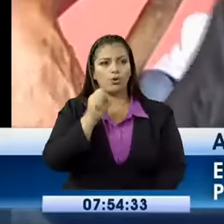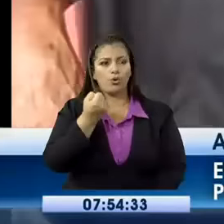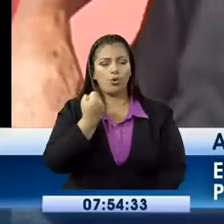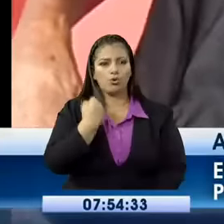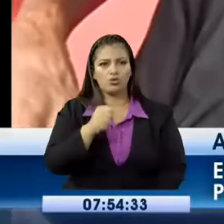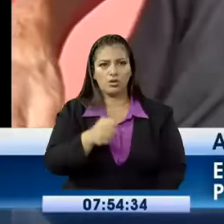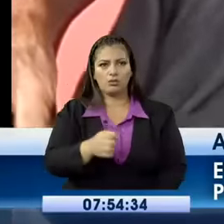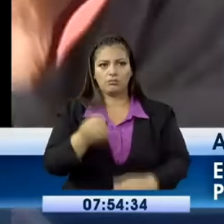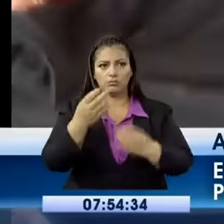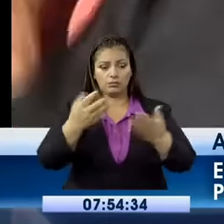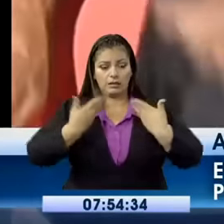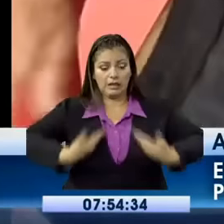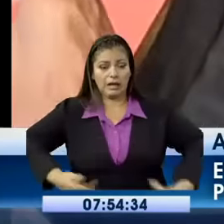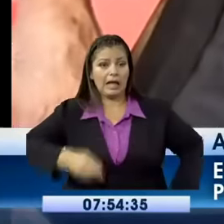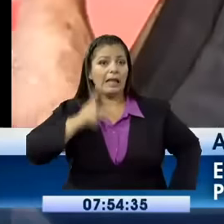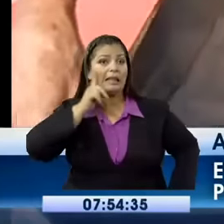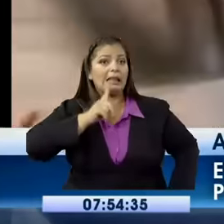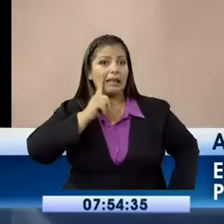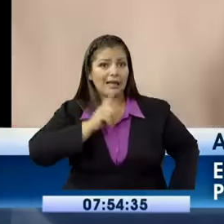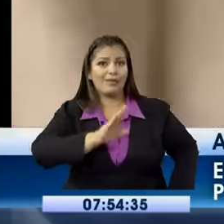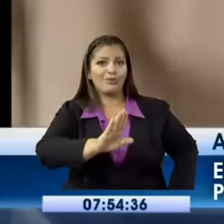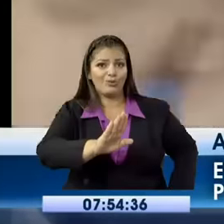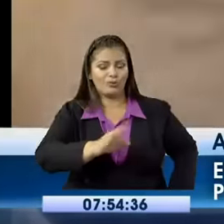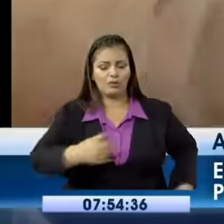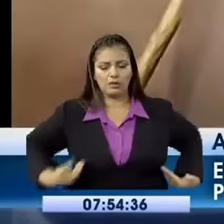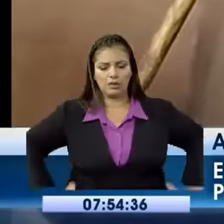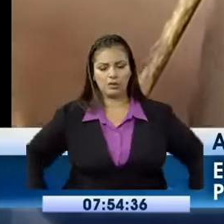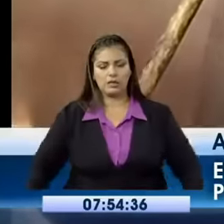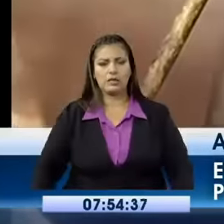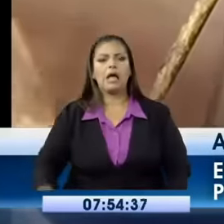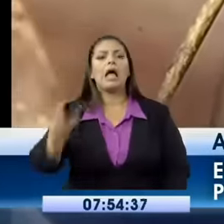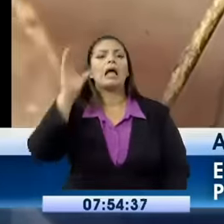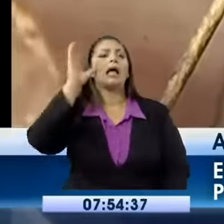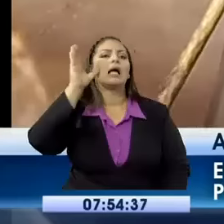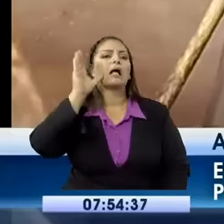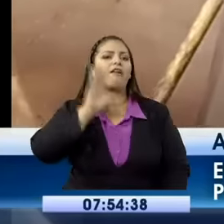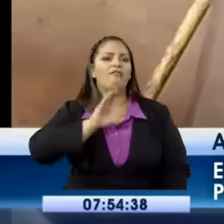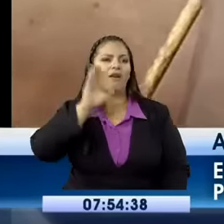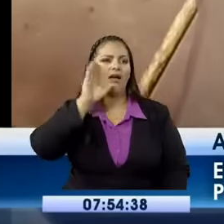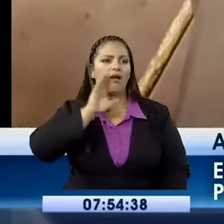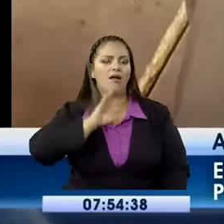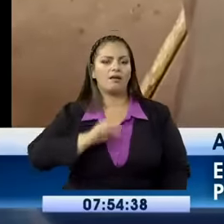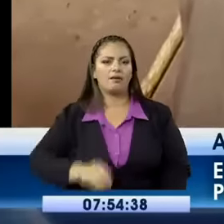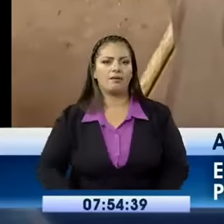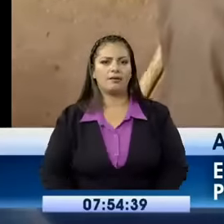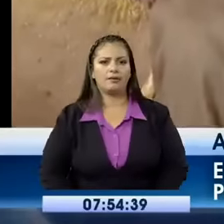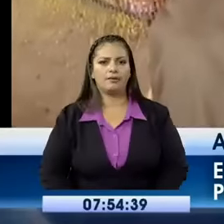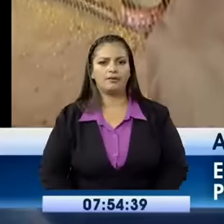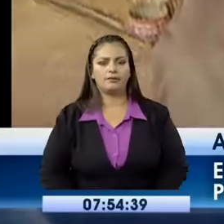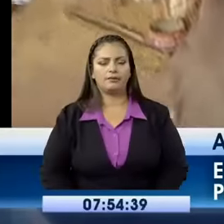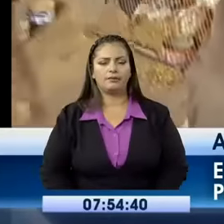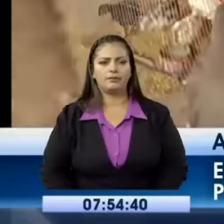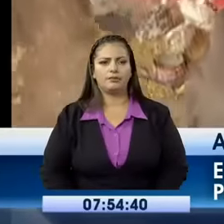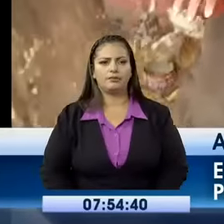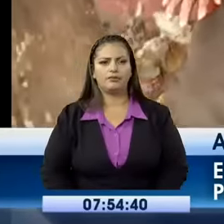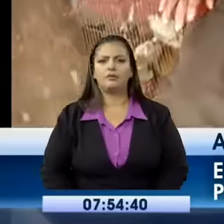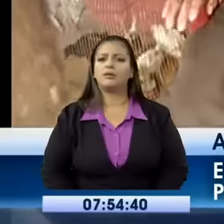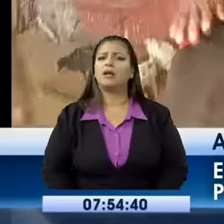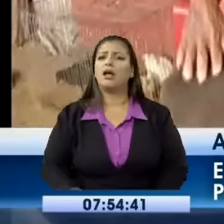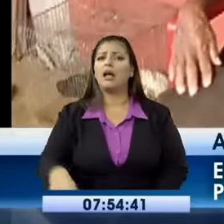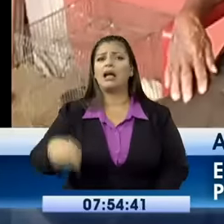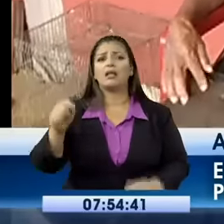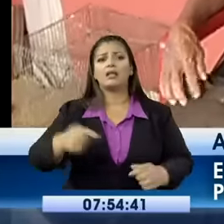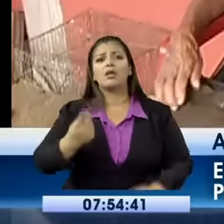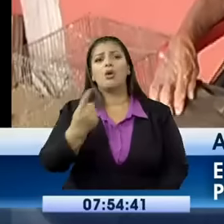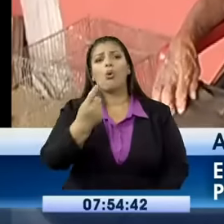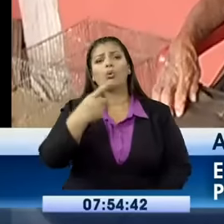camiseta negra y pantalón café el día que deambulaba en el sector de puent Lucía donde habita tiene ya 11 días Pues